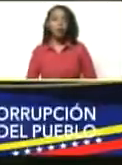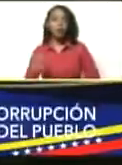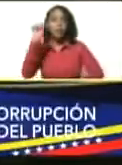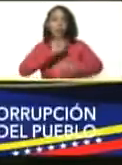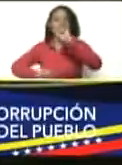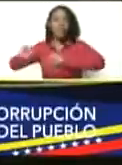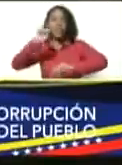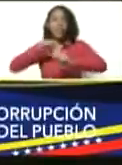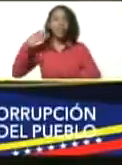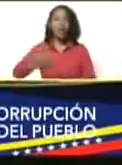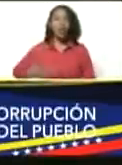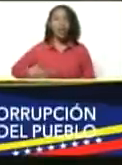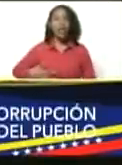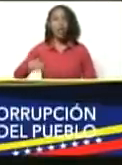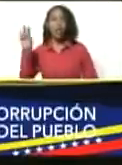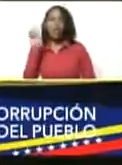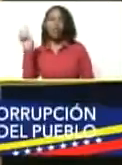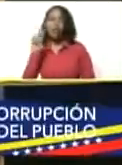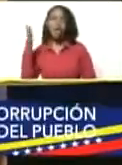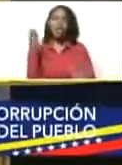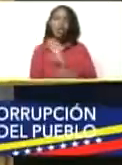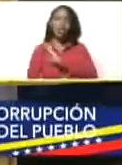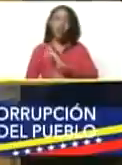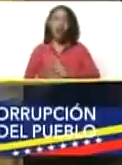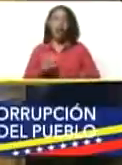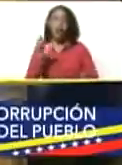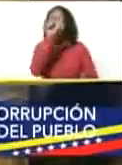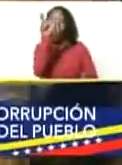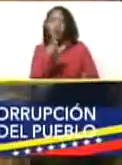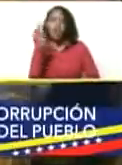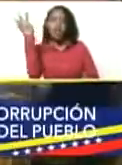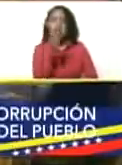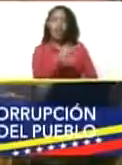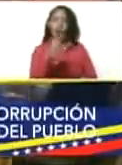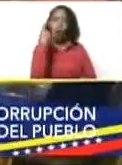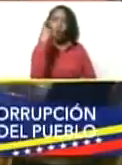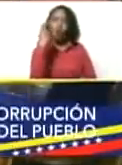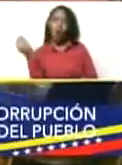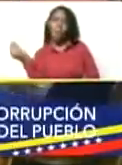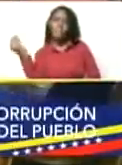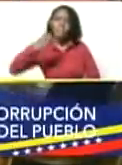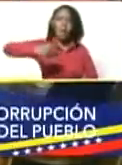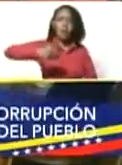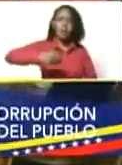defensor de los derechos de Venezuela sobre la Guayana Esequiba, uno de los más